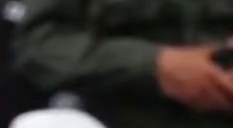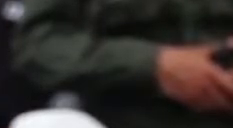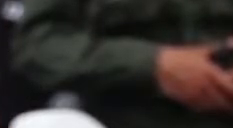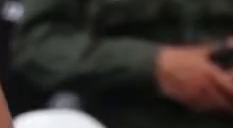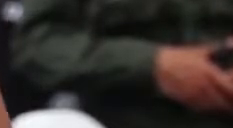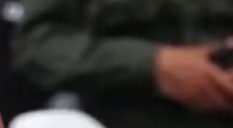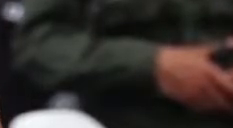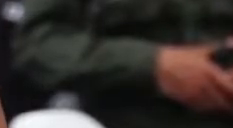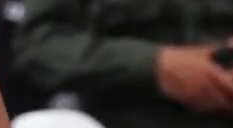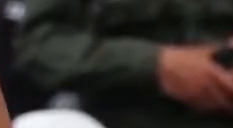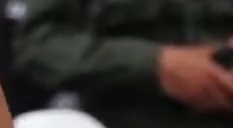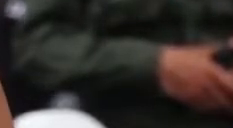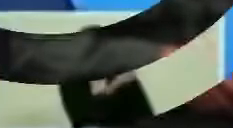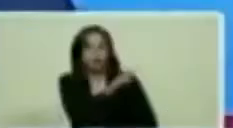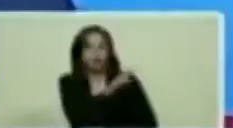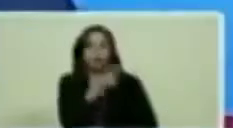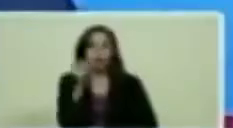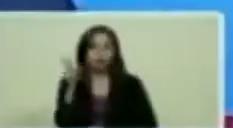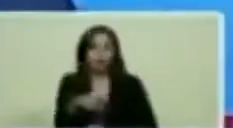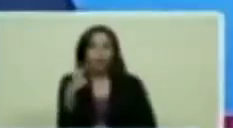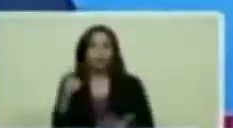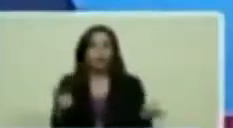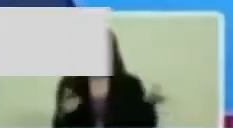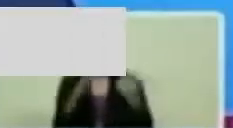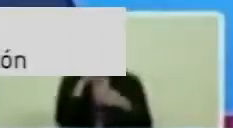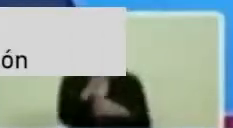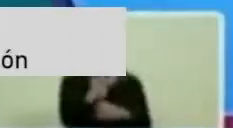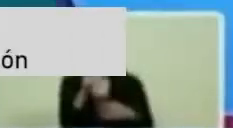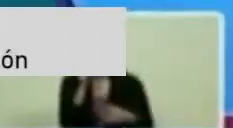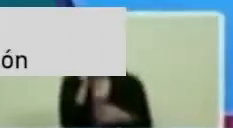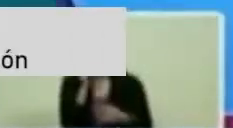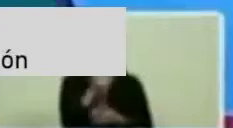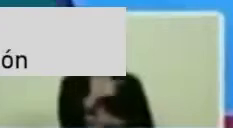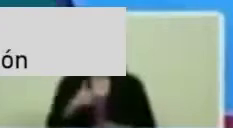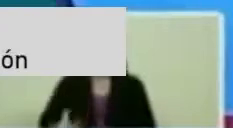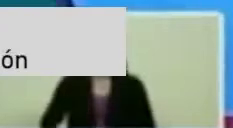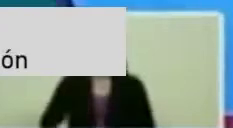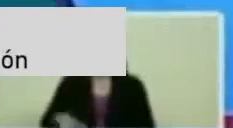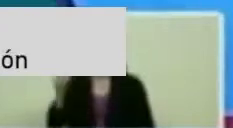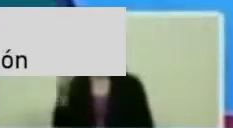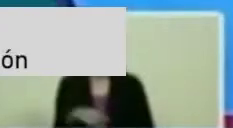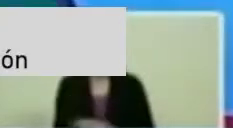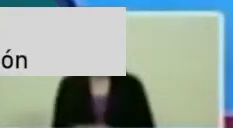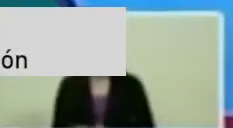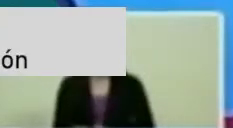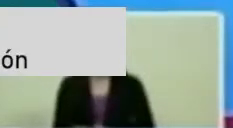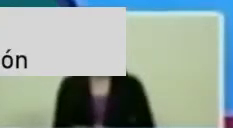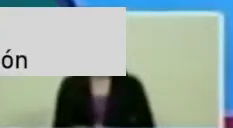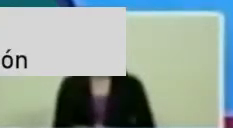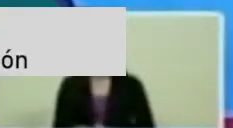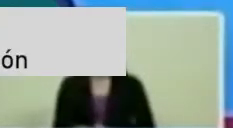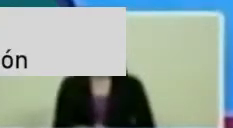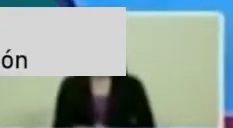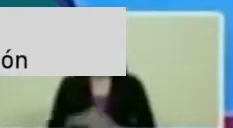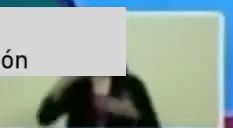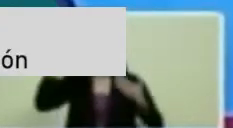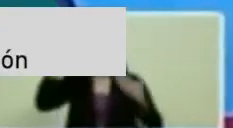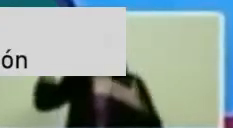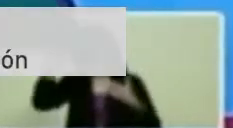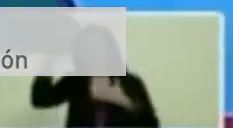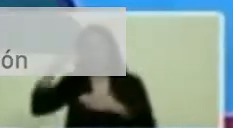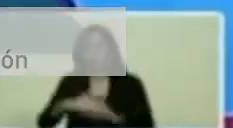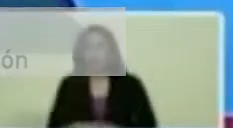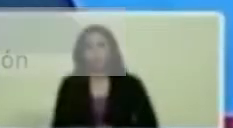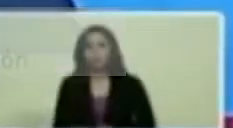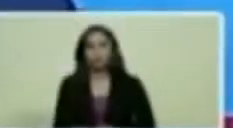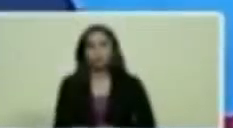con las noticias más destacadas de la semana. Presidente Nicolás Maduro Moros aprobó este jueves 6 micromisiones surgidas al calor del